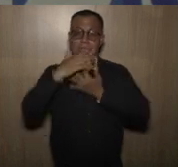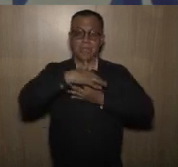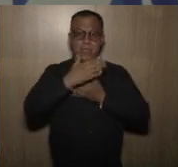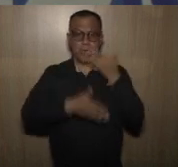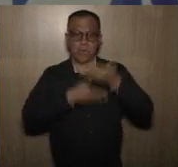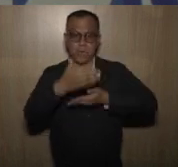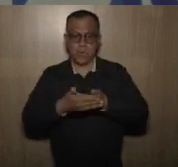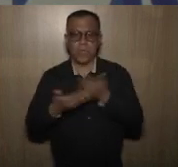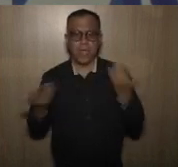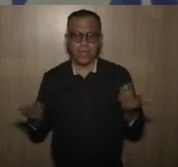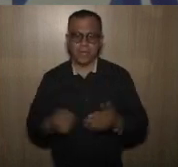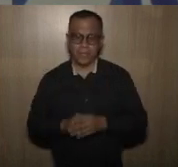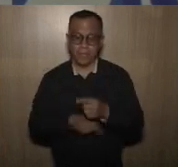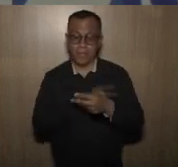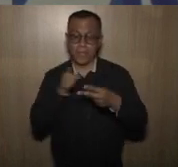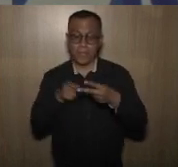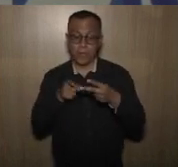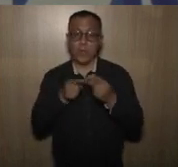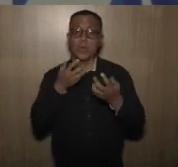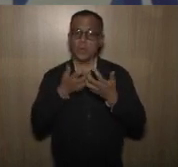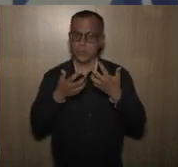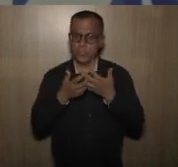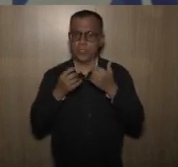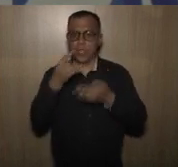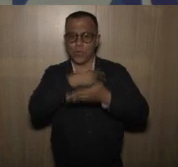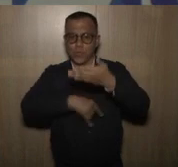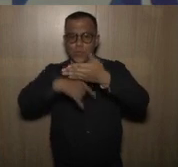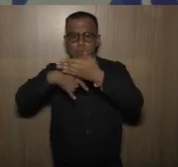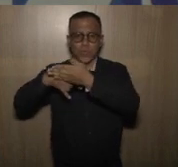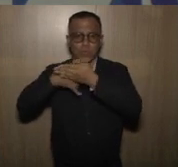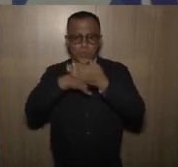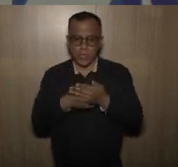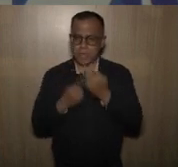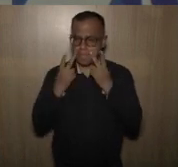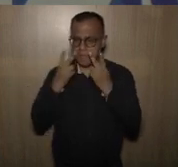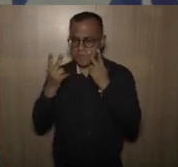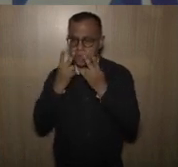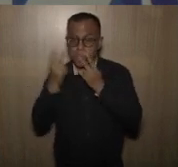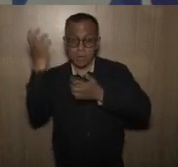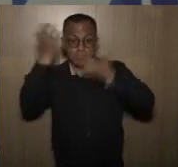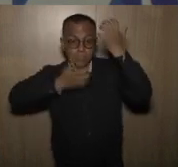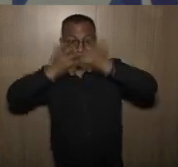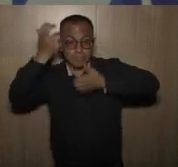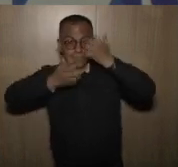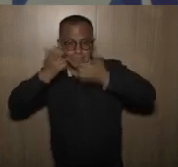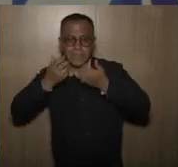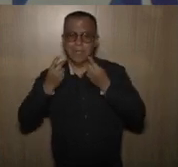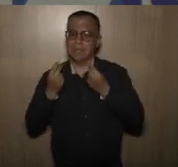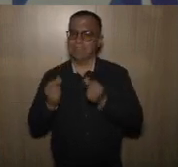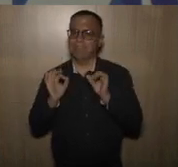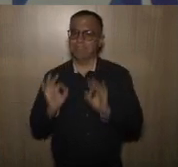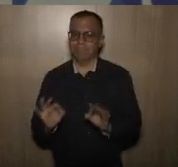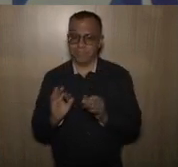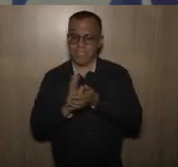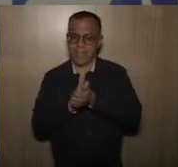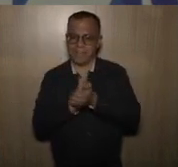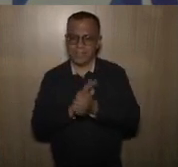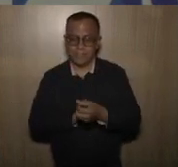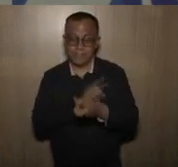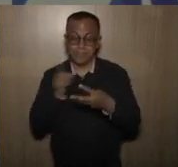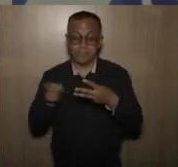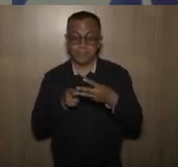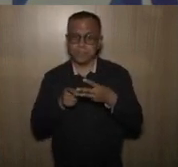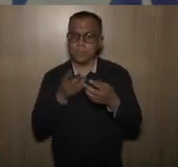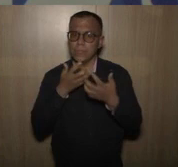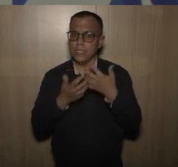los trámites. Un sistema de carga de información, verificación y evaluación ágil y eficaz. Un